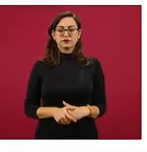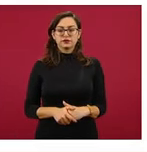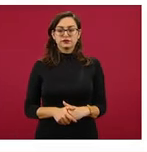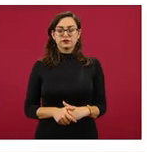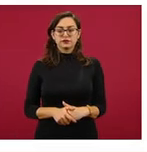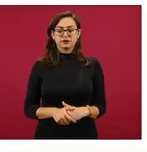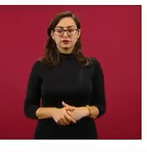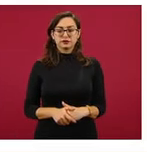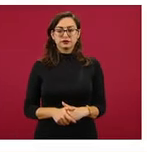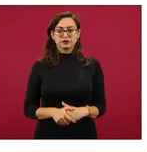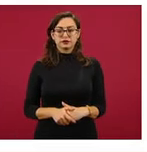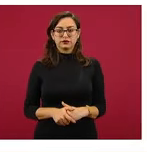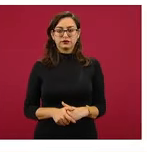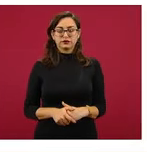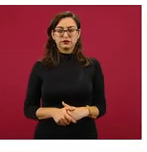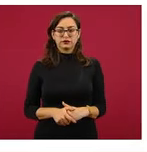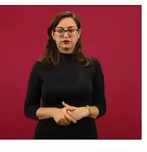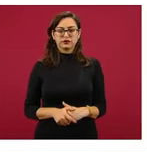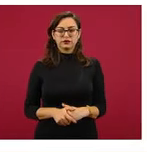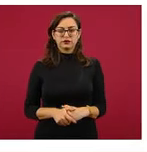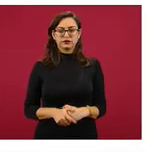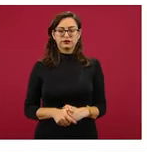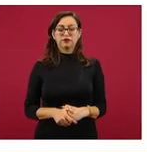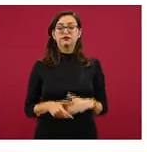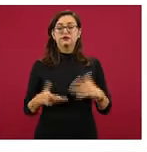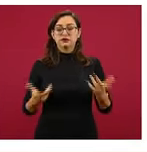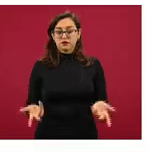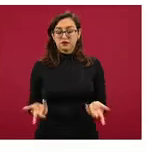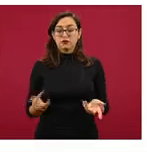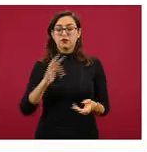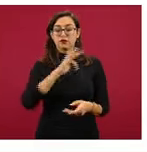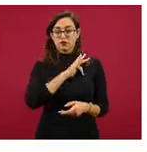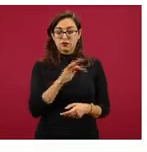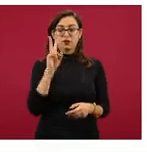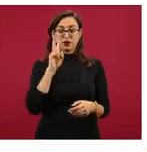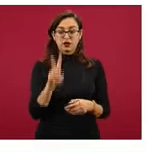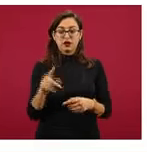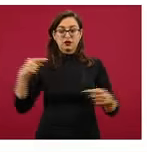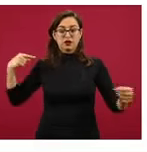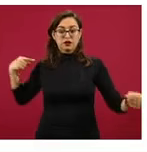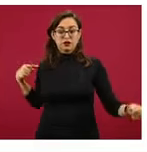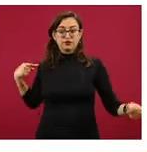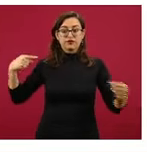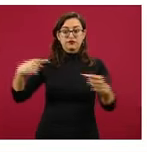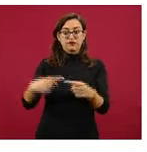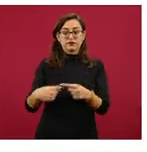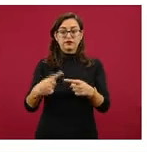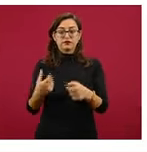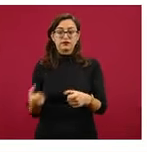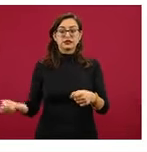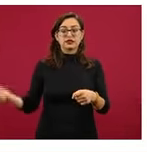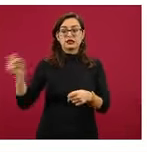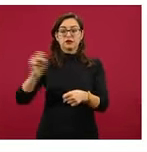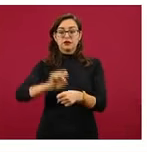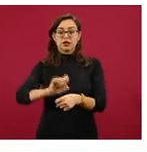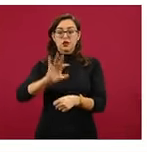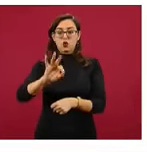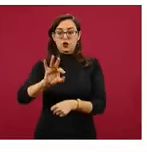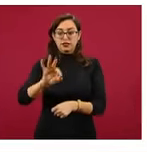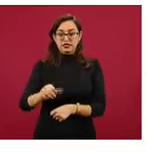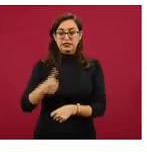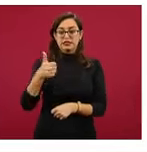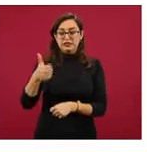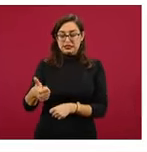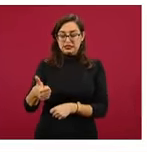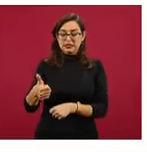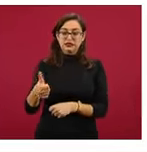y regularmente tendríamos ahorita hasta la semana 46. ¿Por qué presentamos este gráfico que aquí dice que estamos hasta